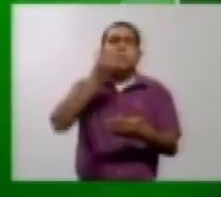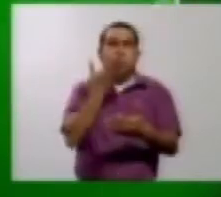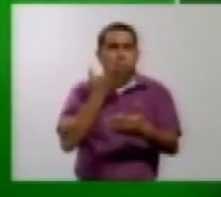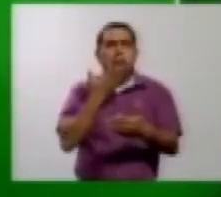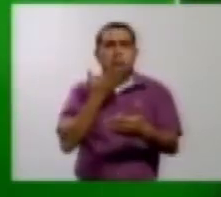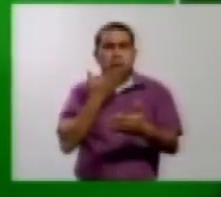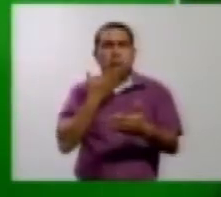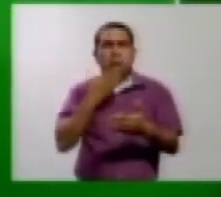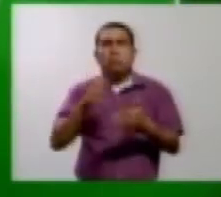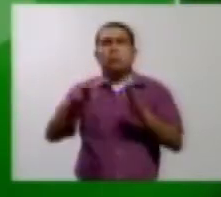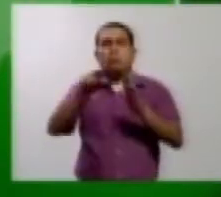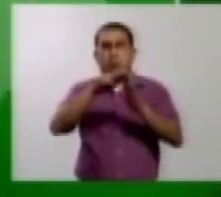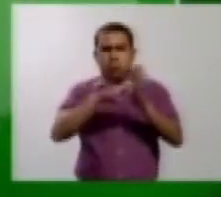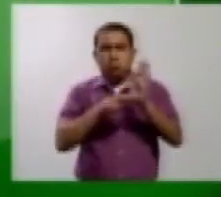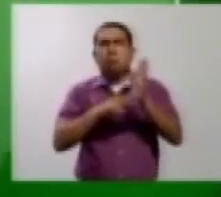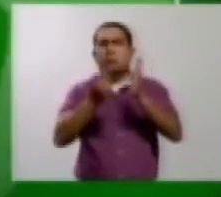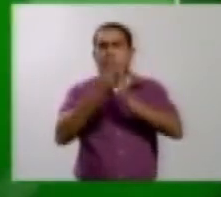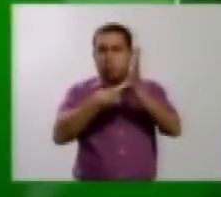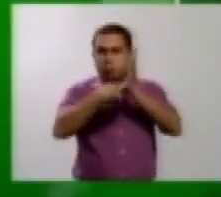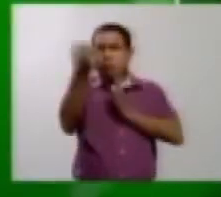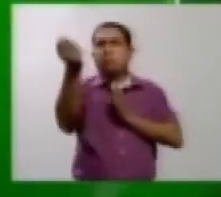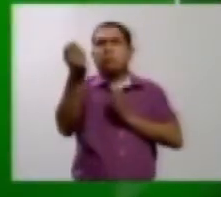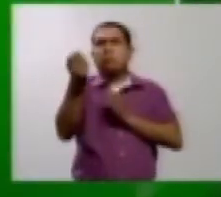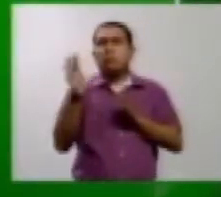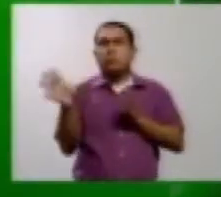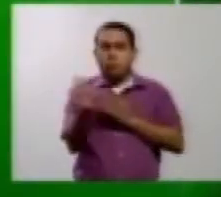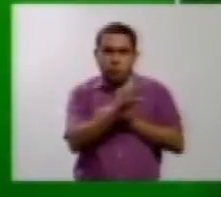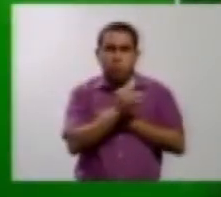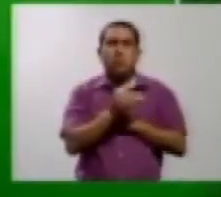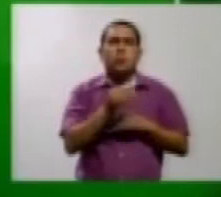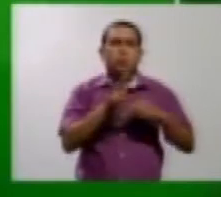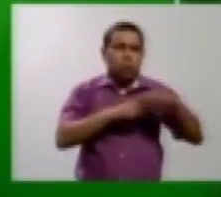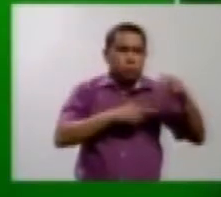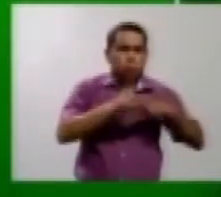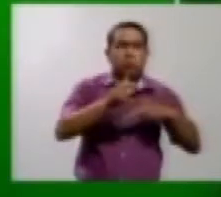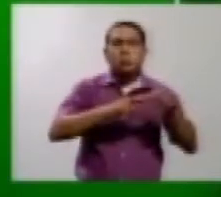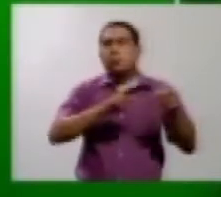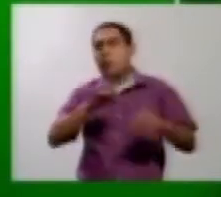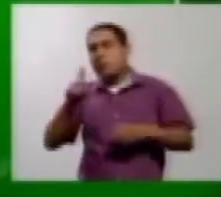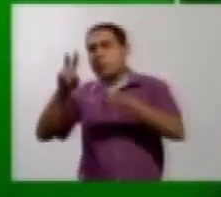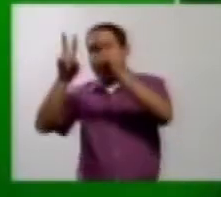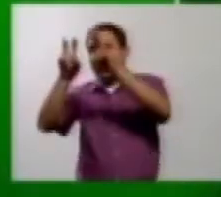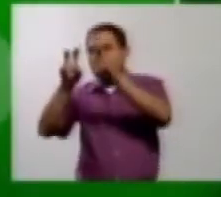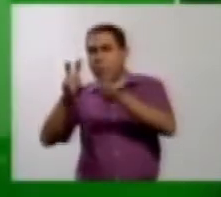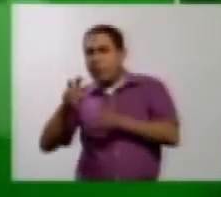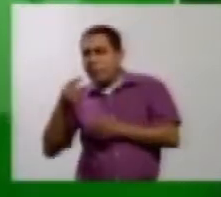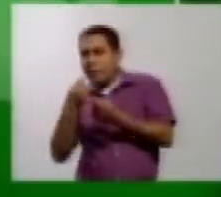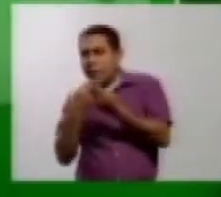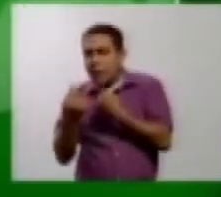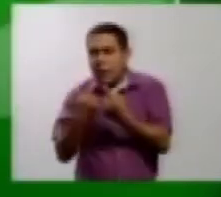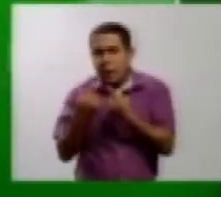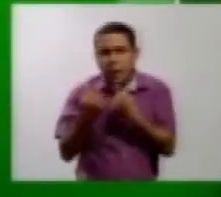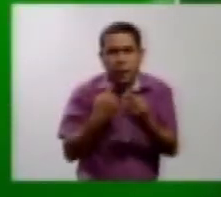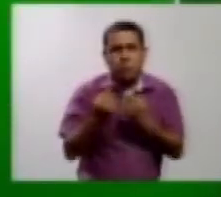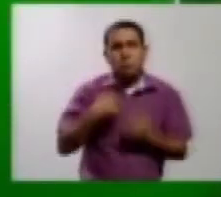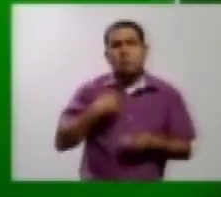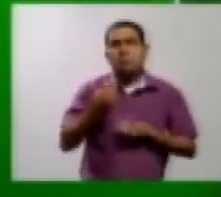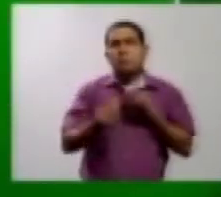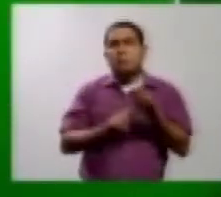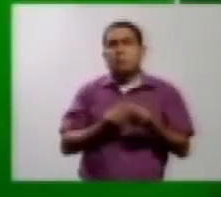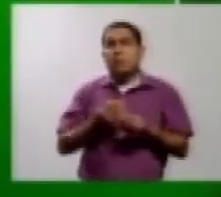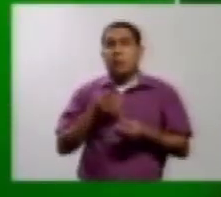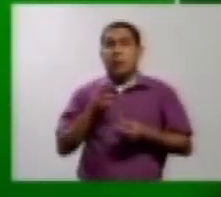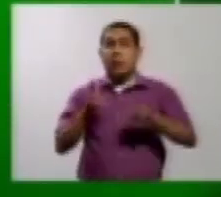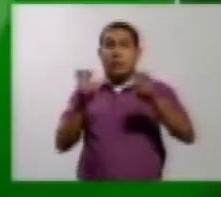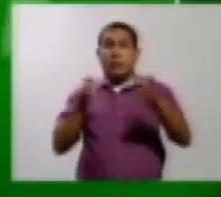que es la que fue aprobada y una distancia que la que es. Ya existirán otros temas que de pronto pues yo de verdad prefiero no tocarlo porque